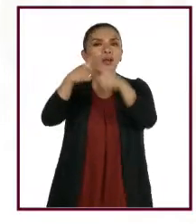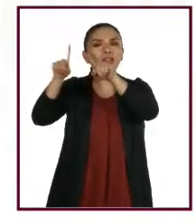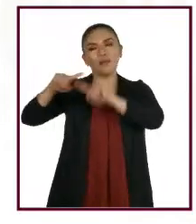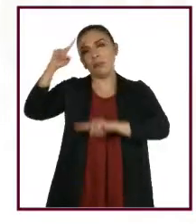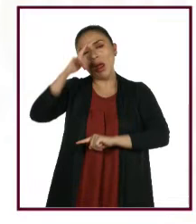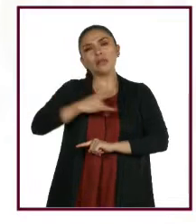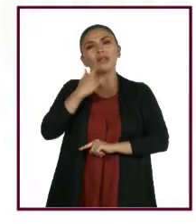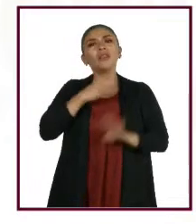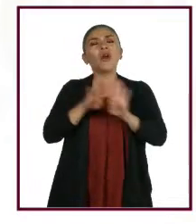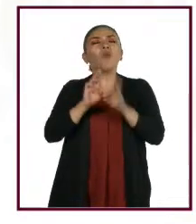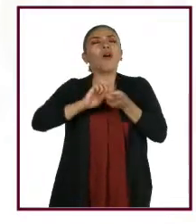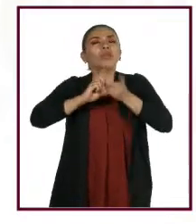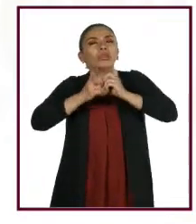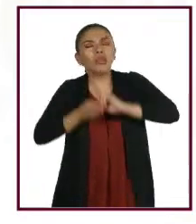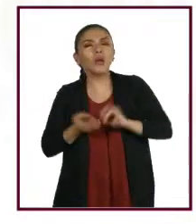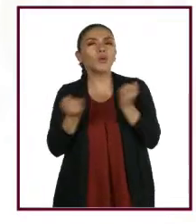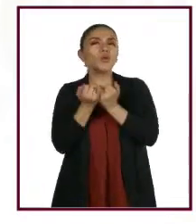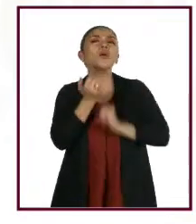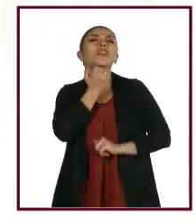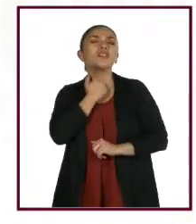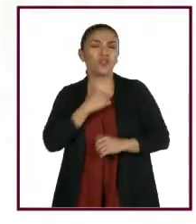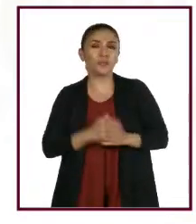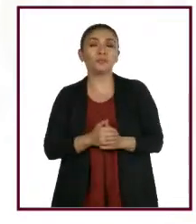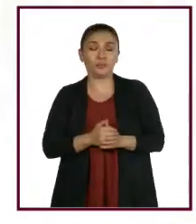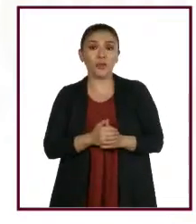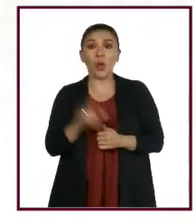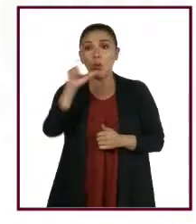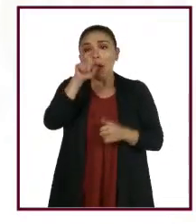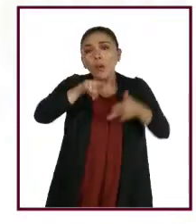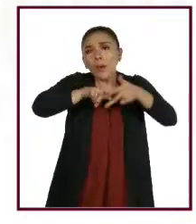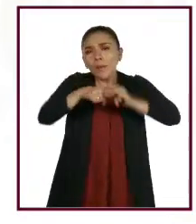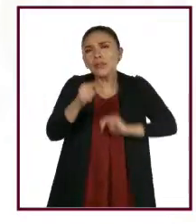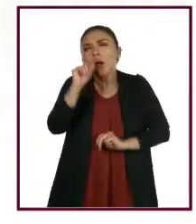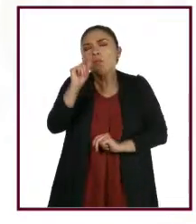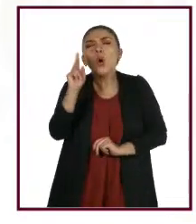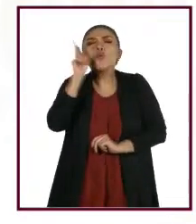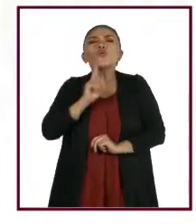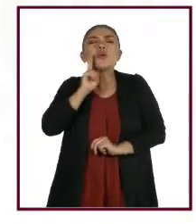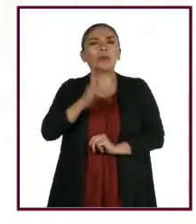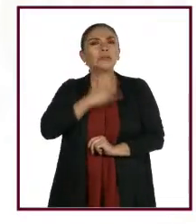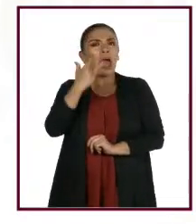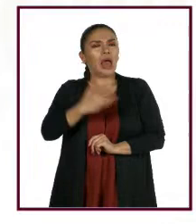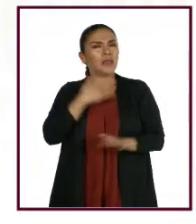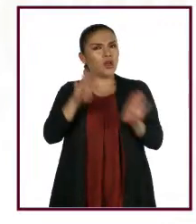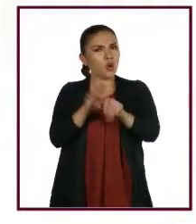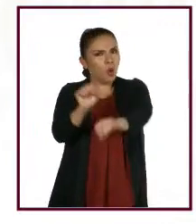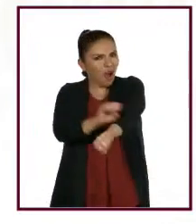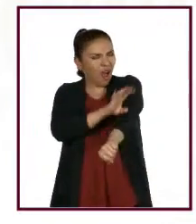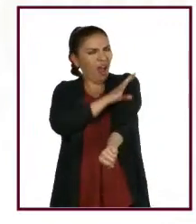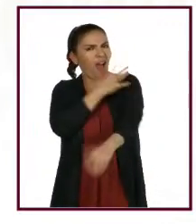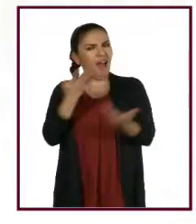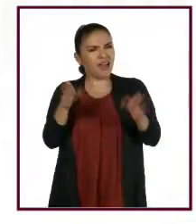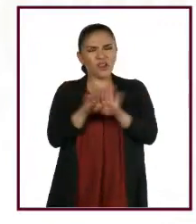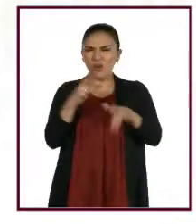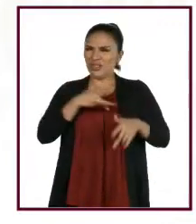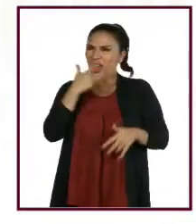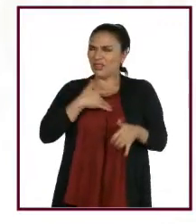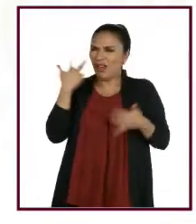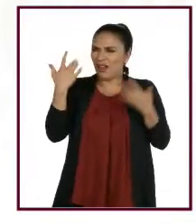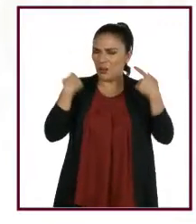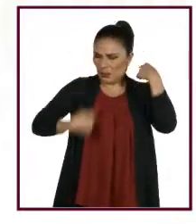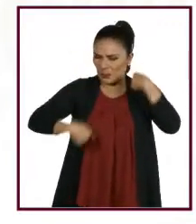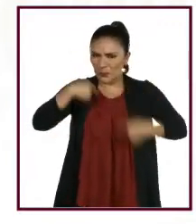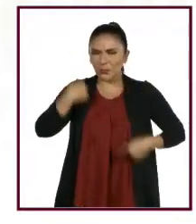depresoras como lo pueden ser el alcohol. En un inicio y con poca cantidad se experimenta excitación, es decir, una excitación inicial, que es